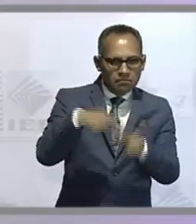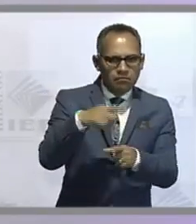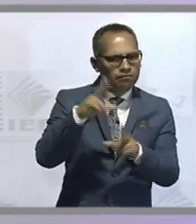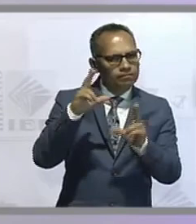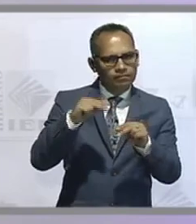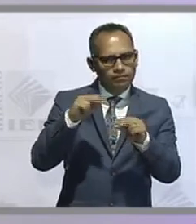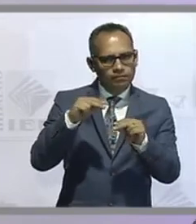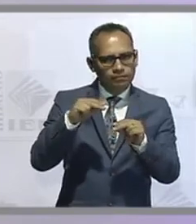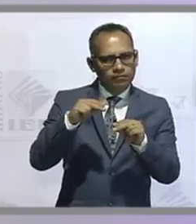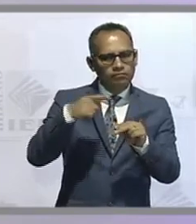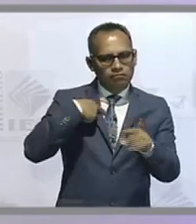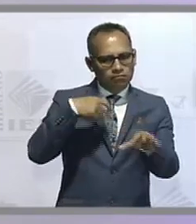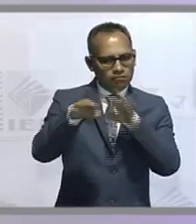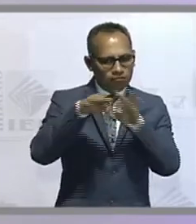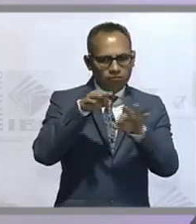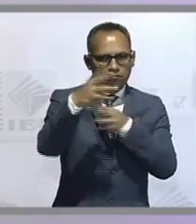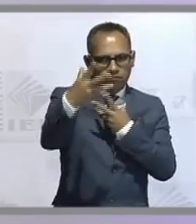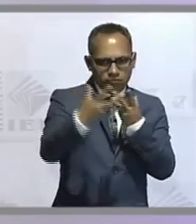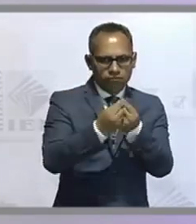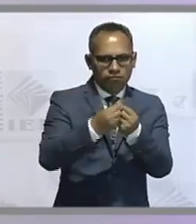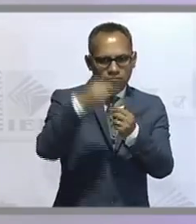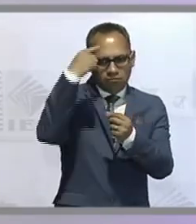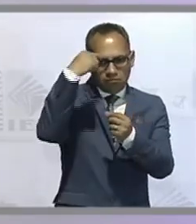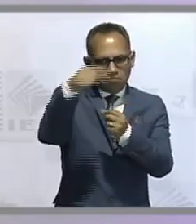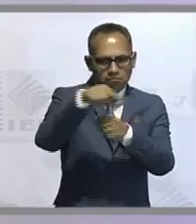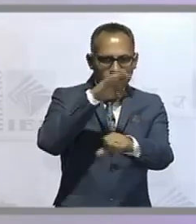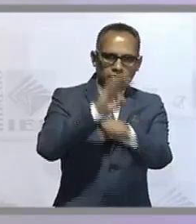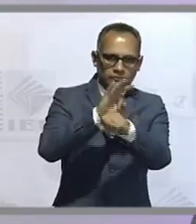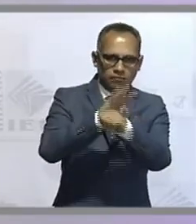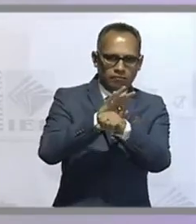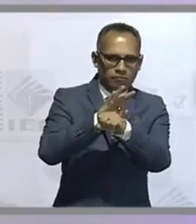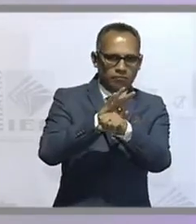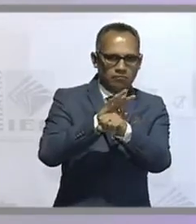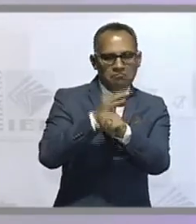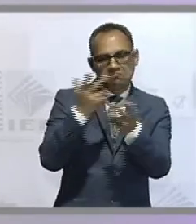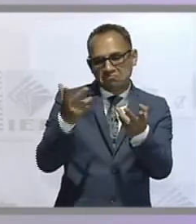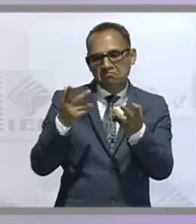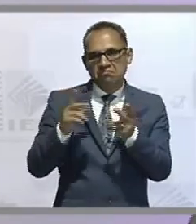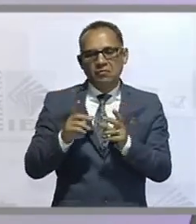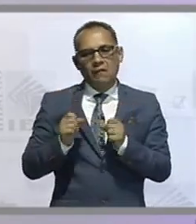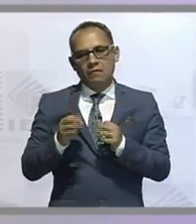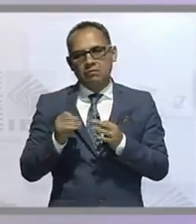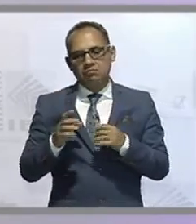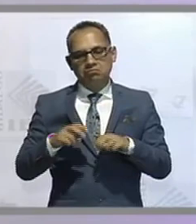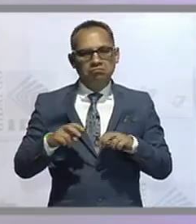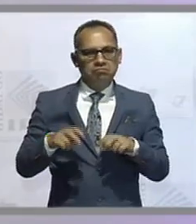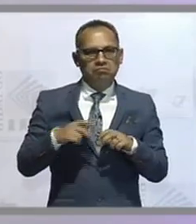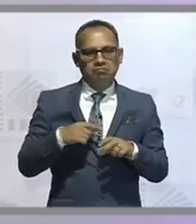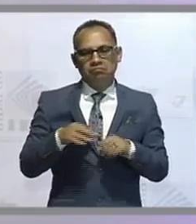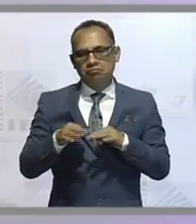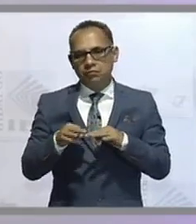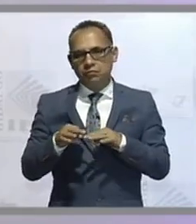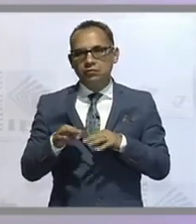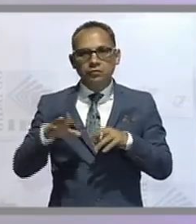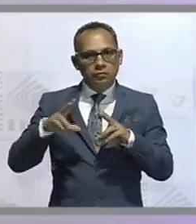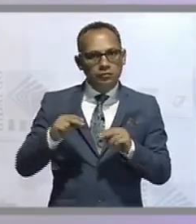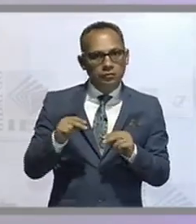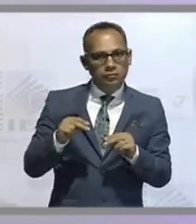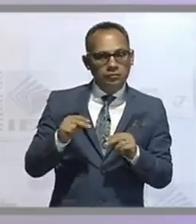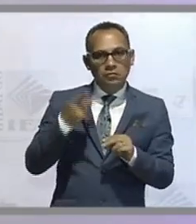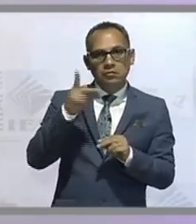dgeti vamos a trabajar con ustedes y para ustedes es muy fácil estar detrás de un escritorio pero las cosas se resuelven